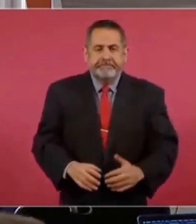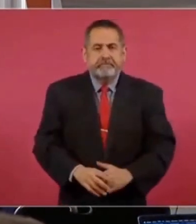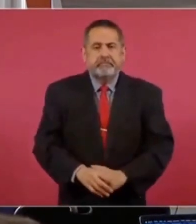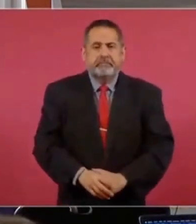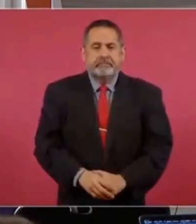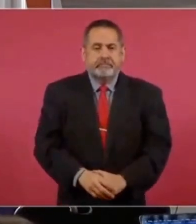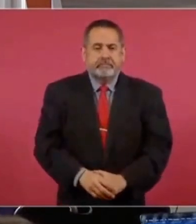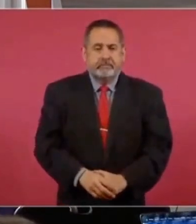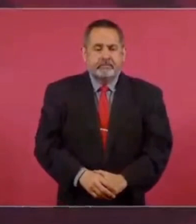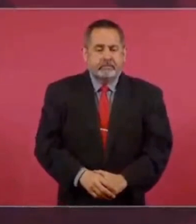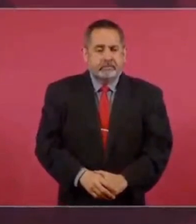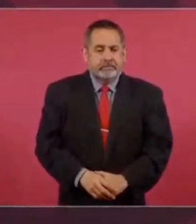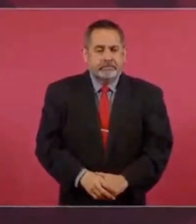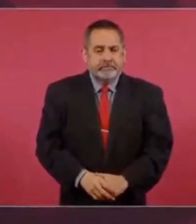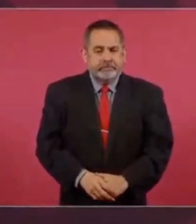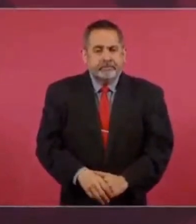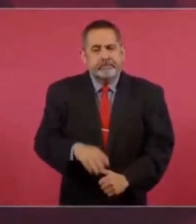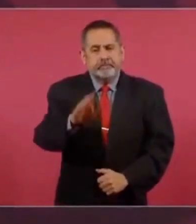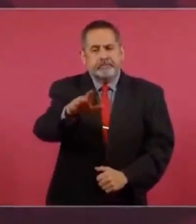Yo recuerdo